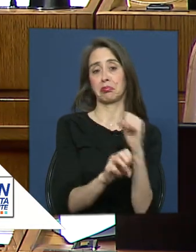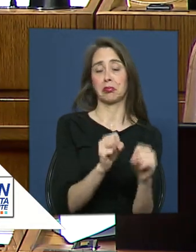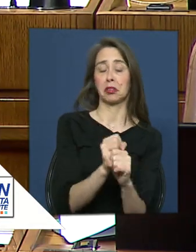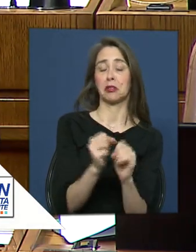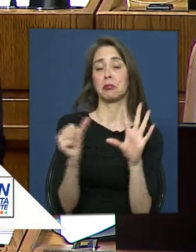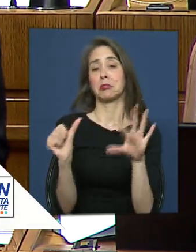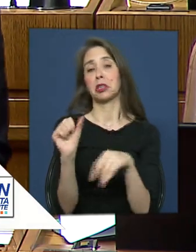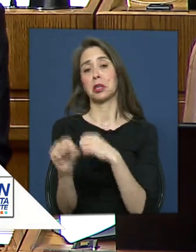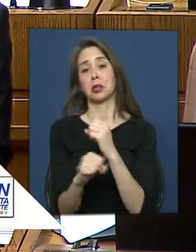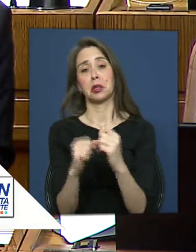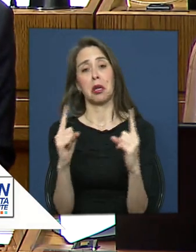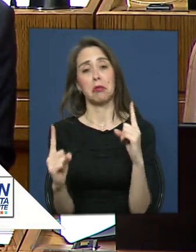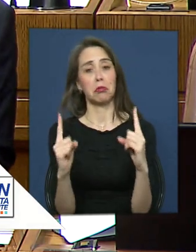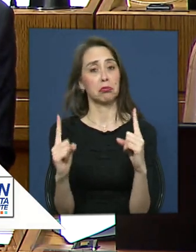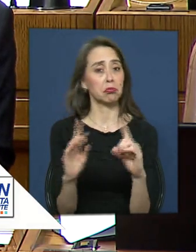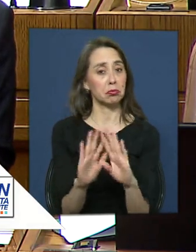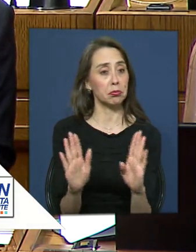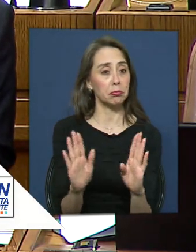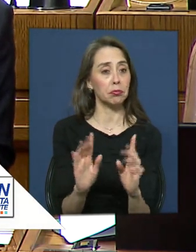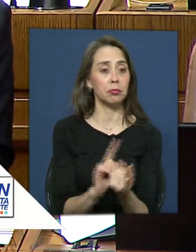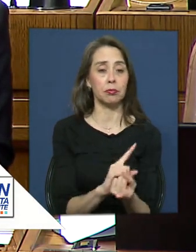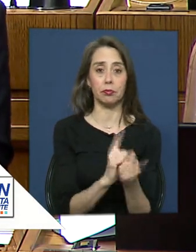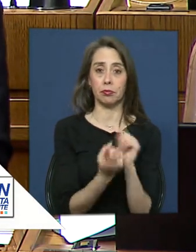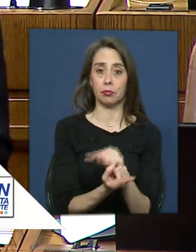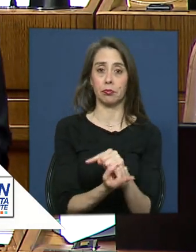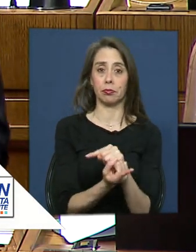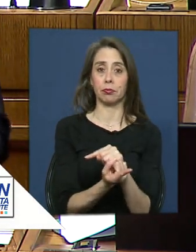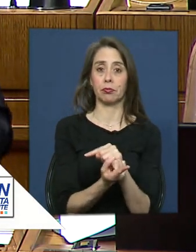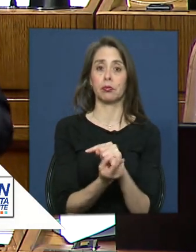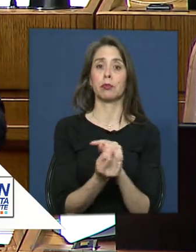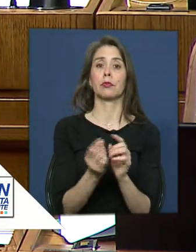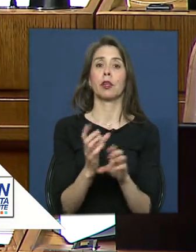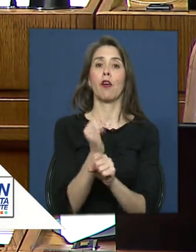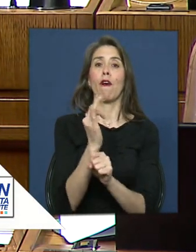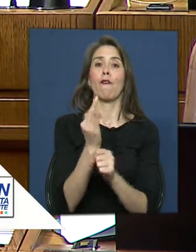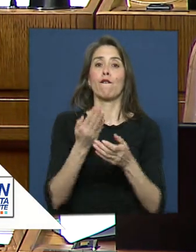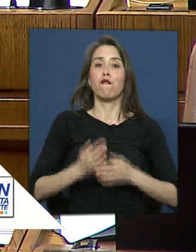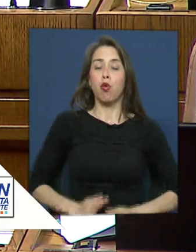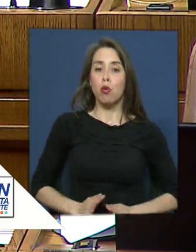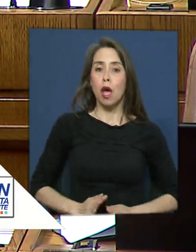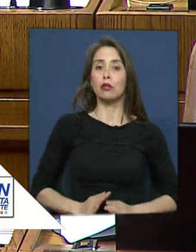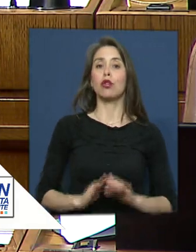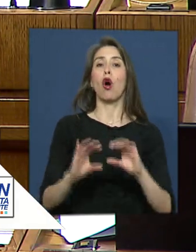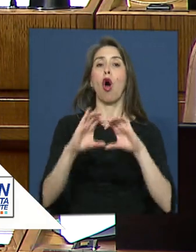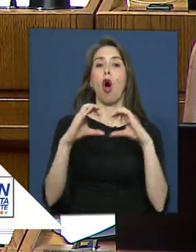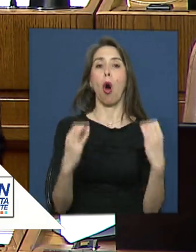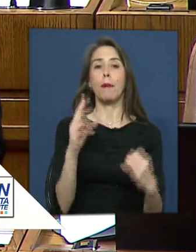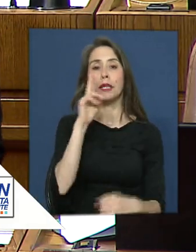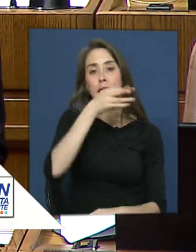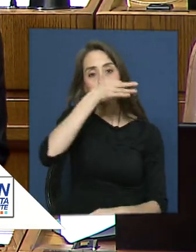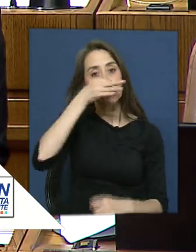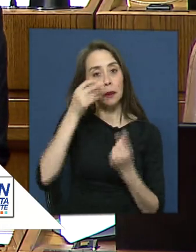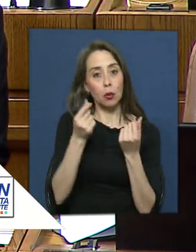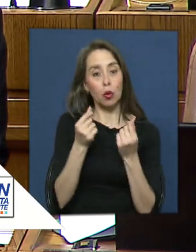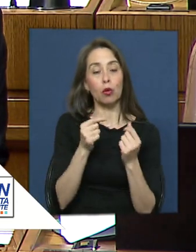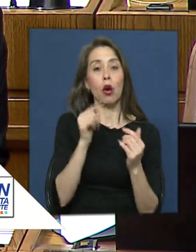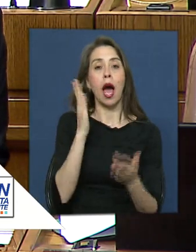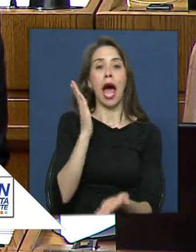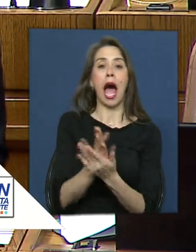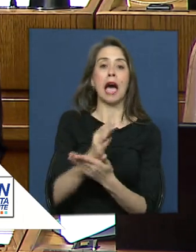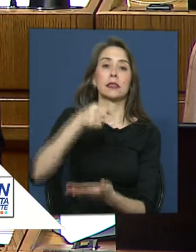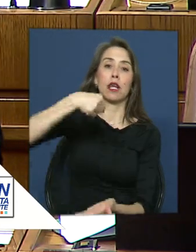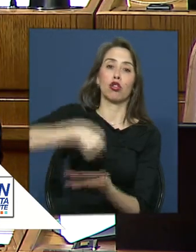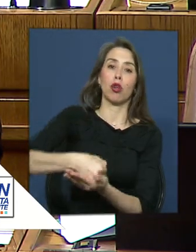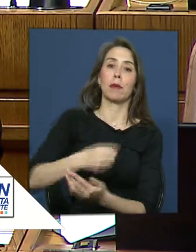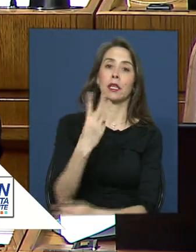sean, que igualmente tienen que transformarse en fundaciones o corporaciones sin fines de lucro de aquí al 31 de diciembre. Es decir,